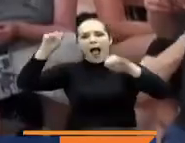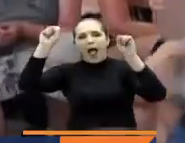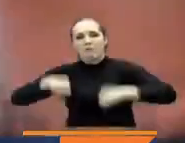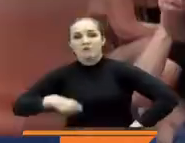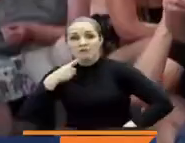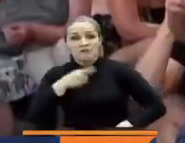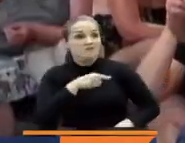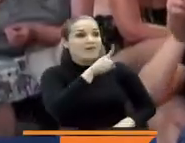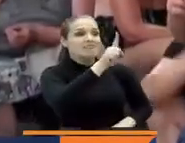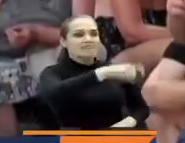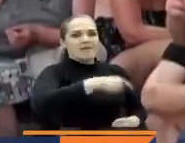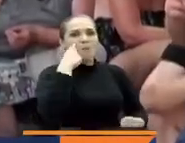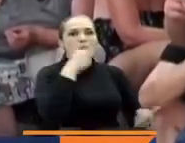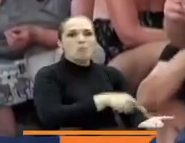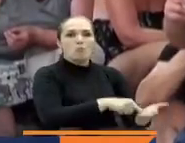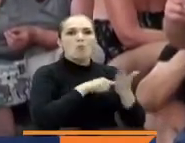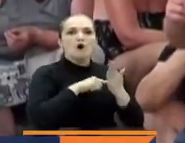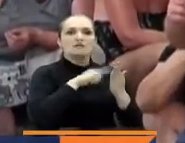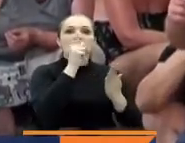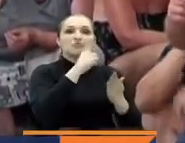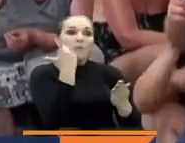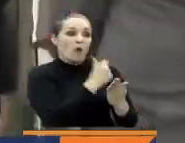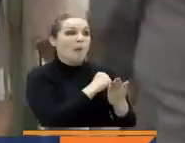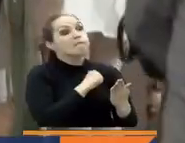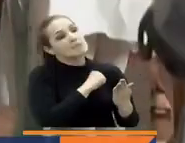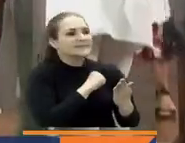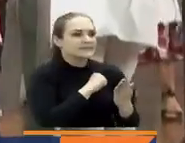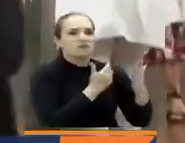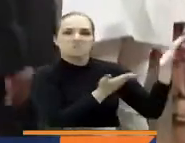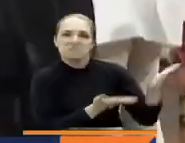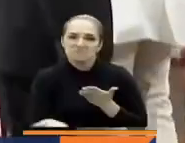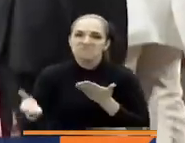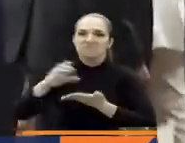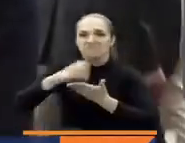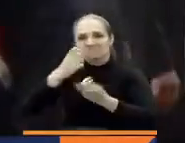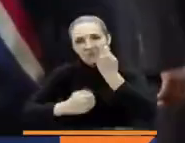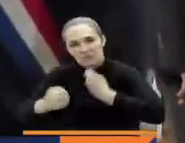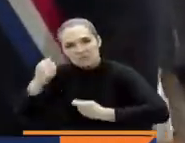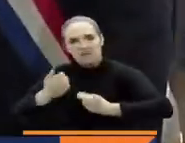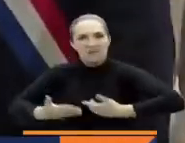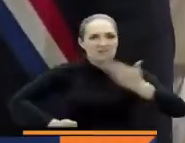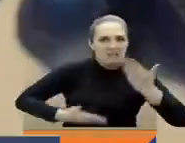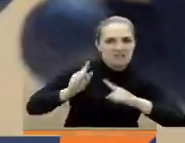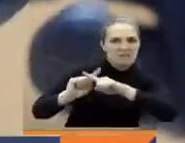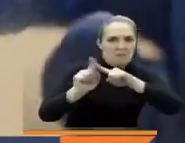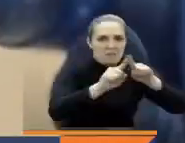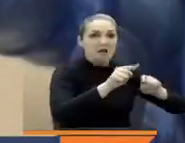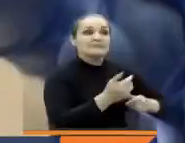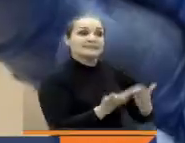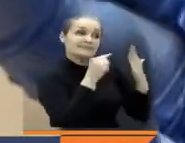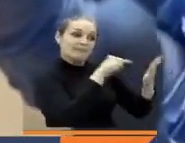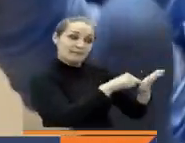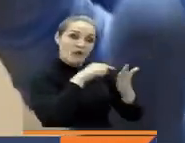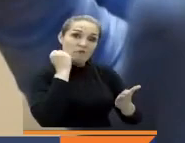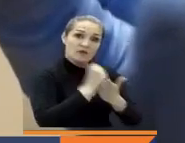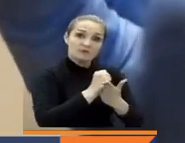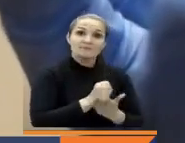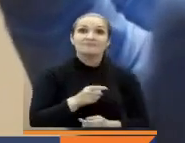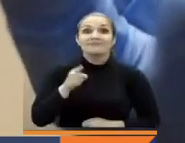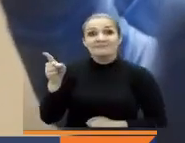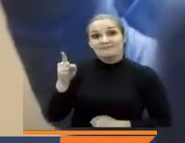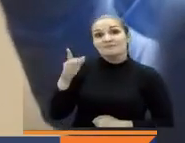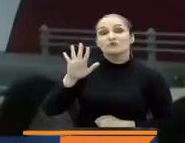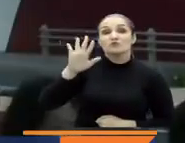Y aunque las jornadas de protesta antivacunas persistan, desde la Polinesia, Emmanuel Macron asegura que inmunizarse es un acto